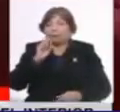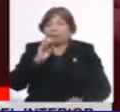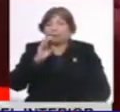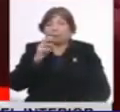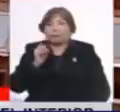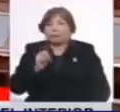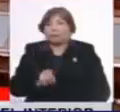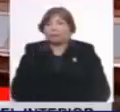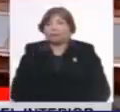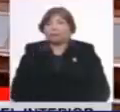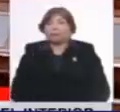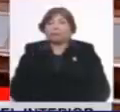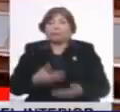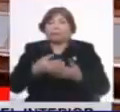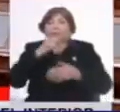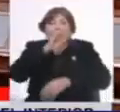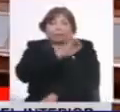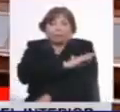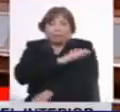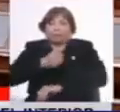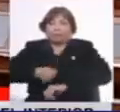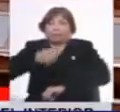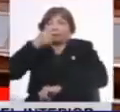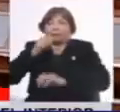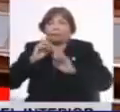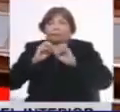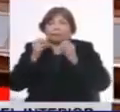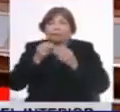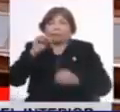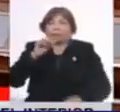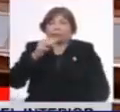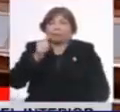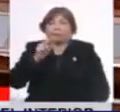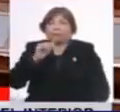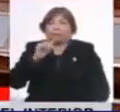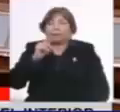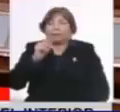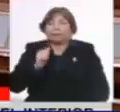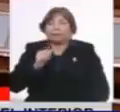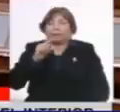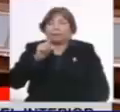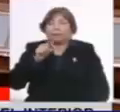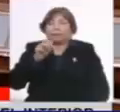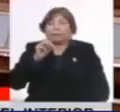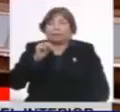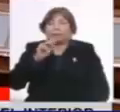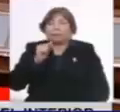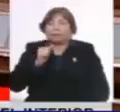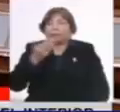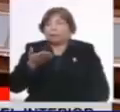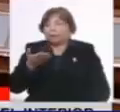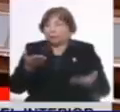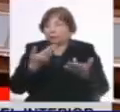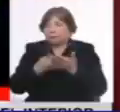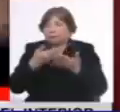41-2022-FSC, de la Fiscal Superior Coordinadora Marita Sonia Barreto Rivera. Aquí